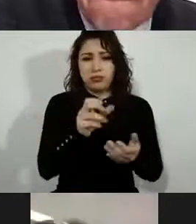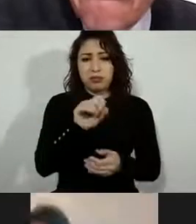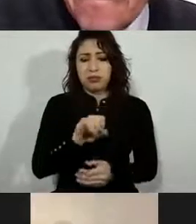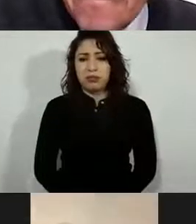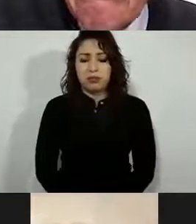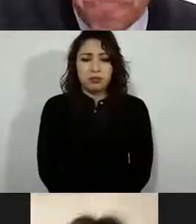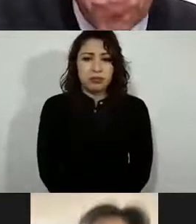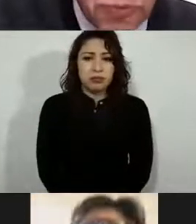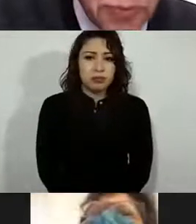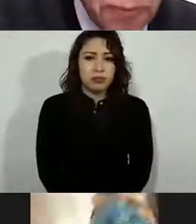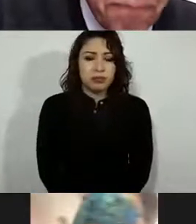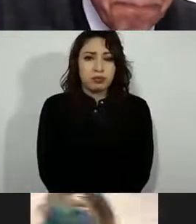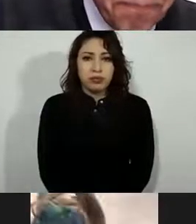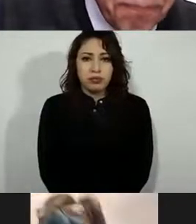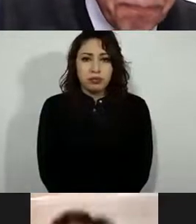adelante.